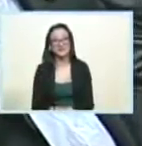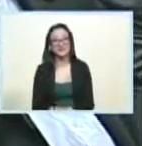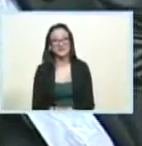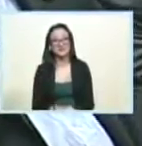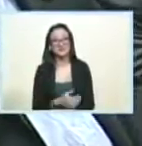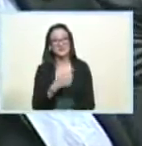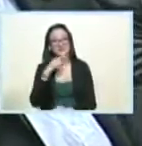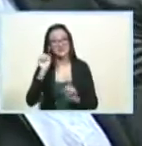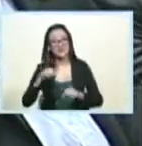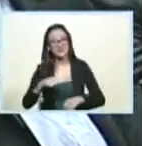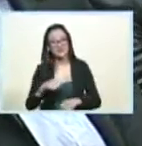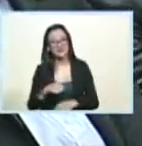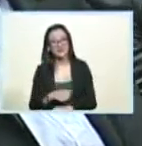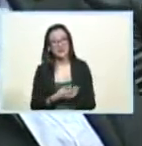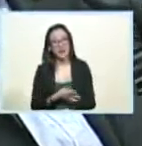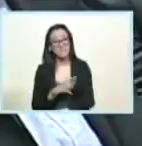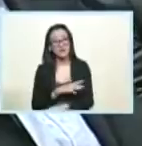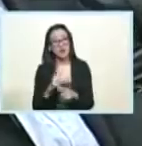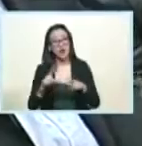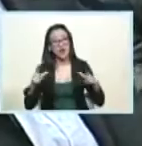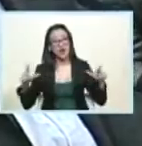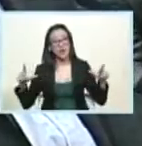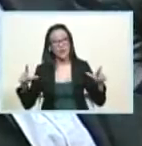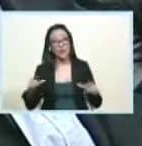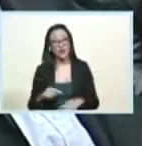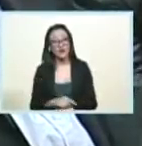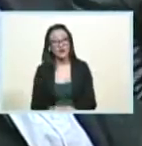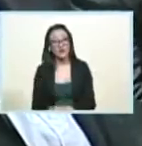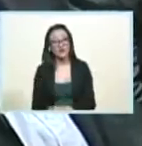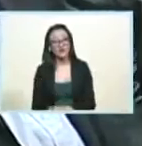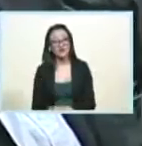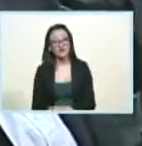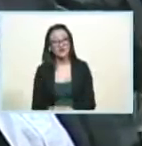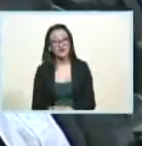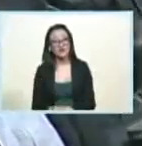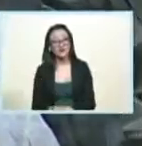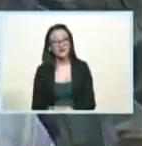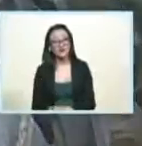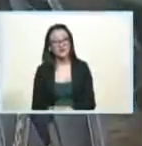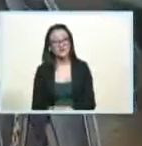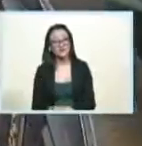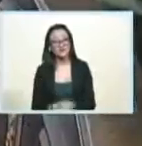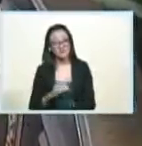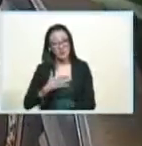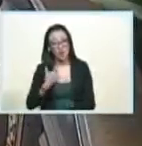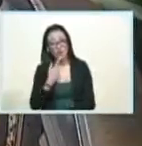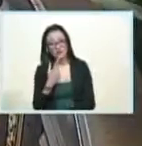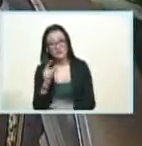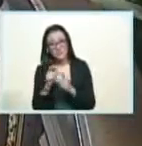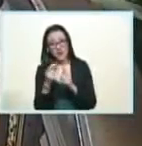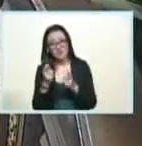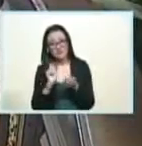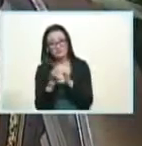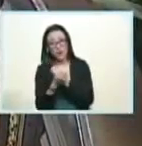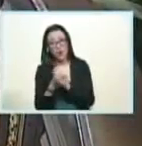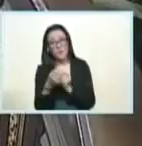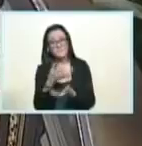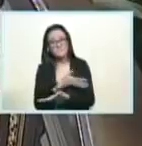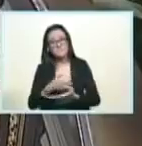¿Qué dice Arle Herrera, experto en lengua? Lingüística, perdón. ¿Se puede o no se puede?